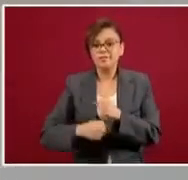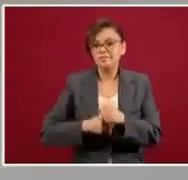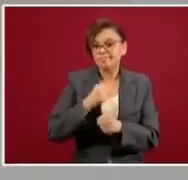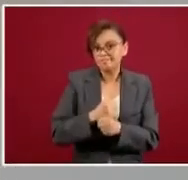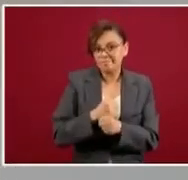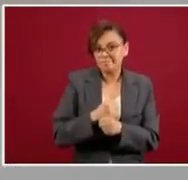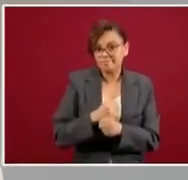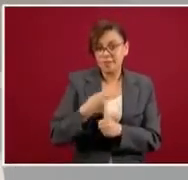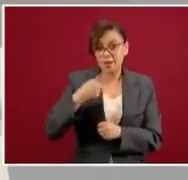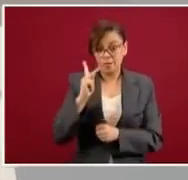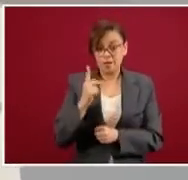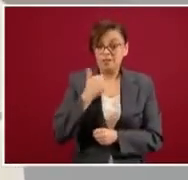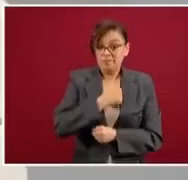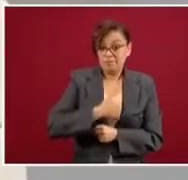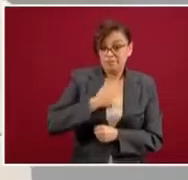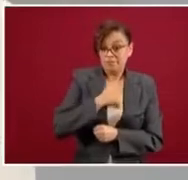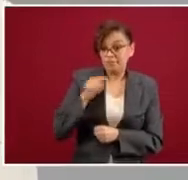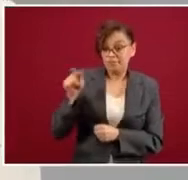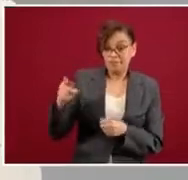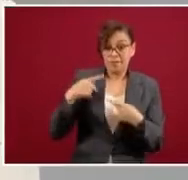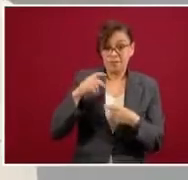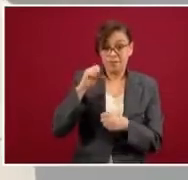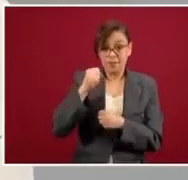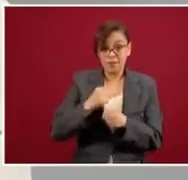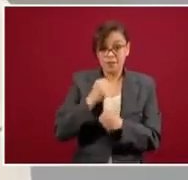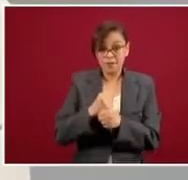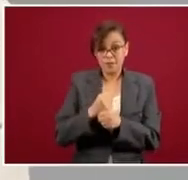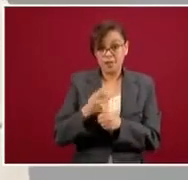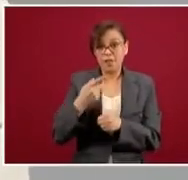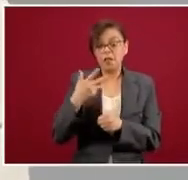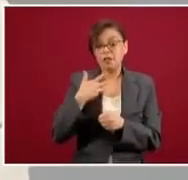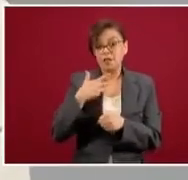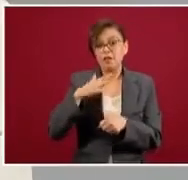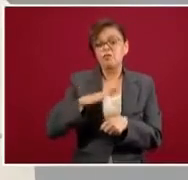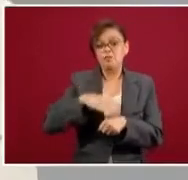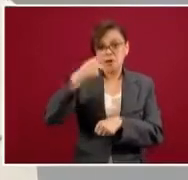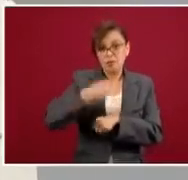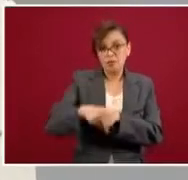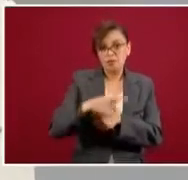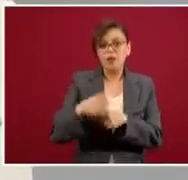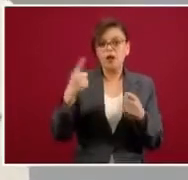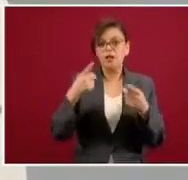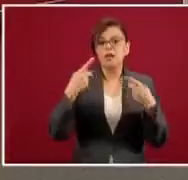de 60 años tiene mayor riesgo que la persona de 50 años.